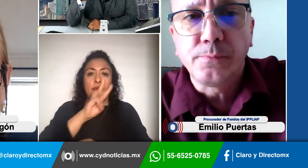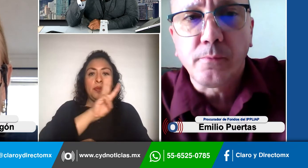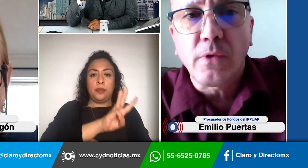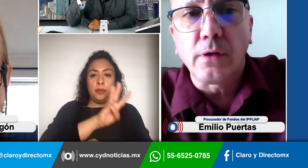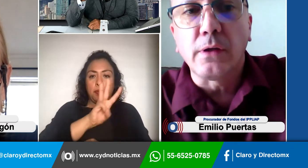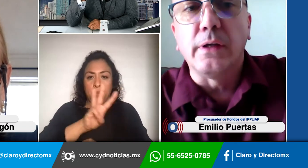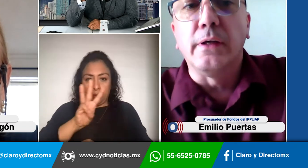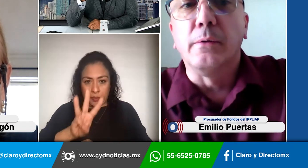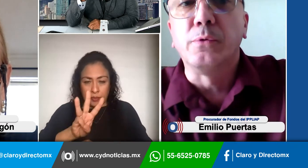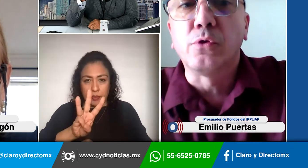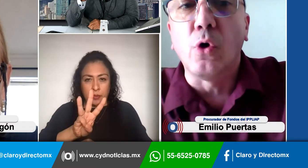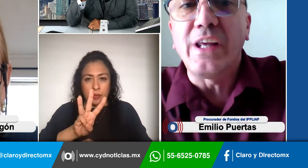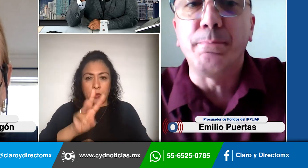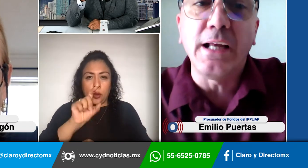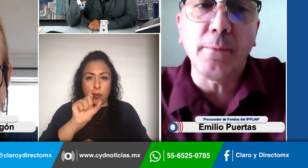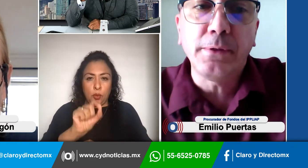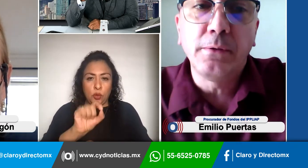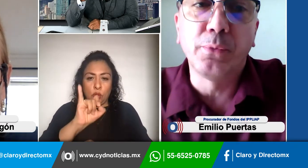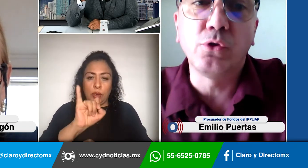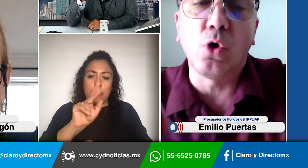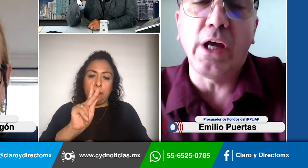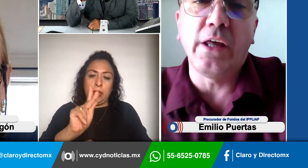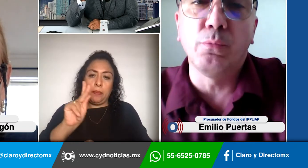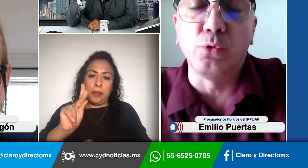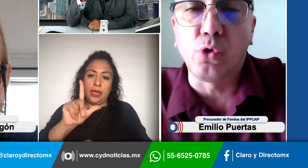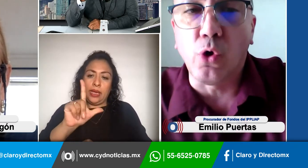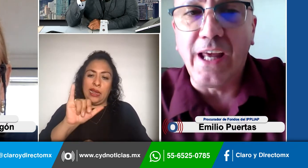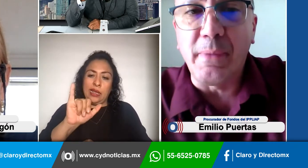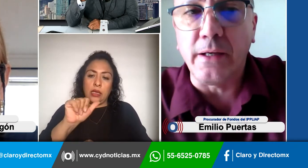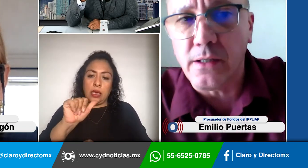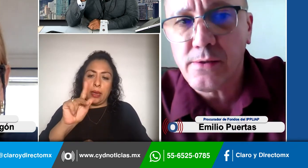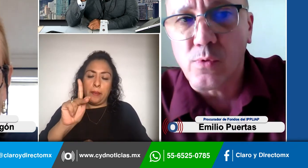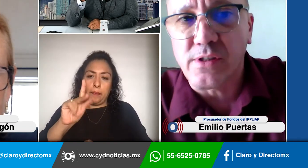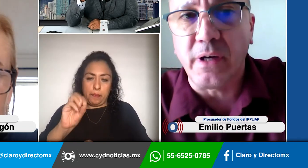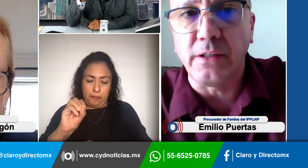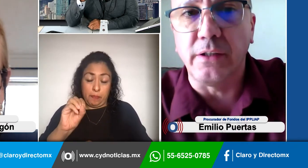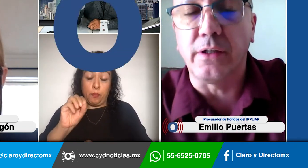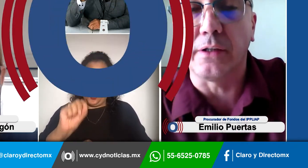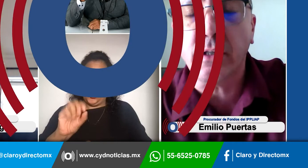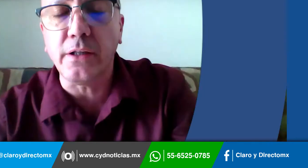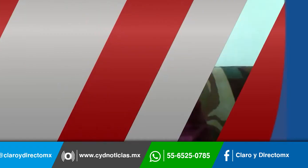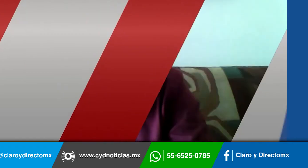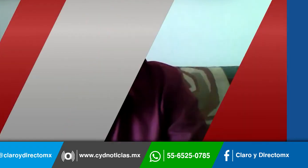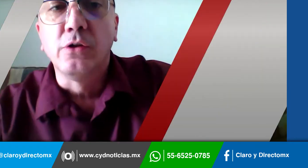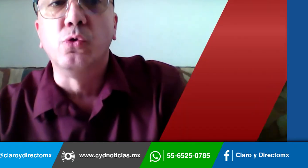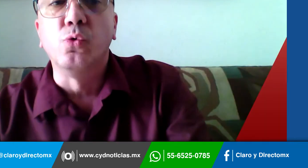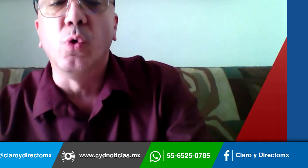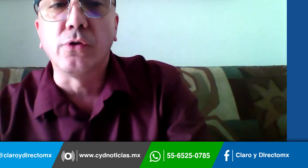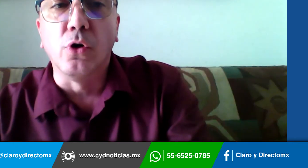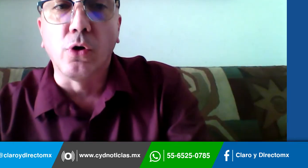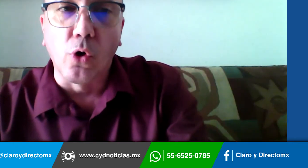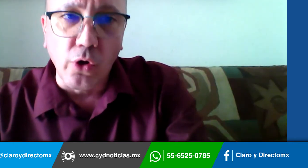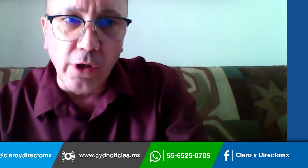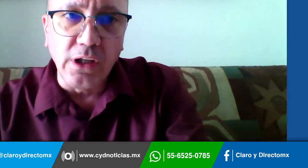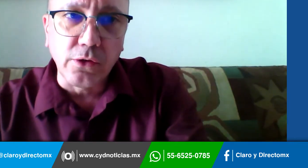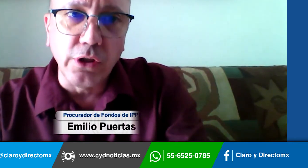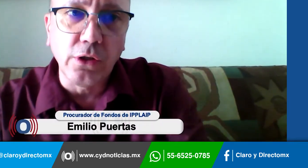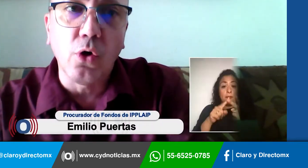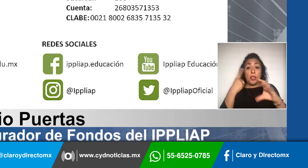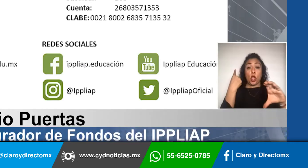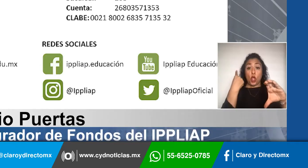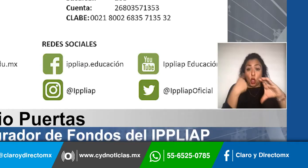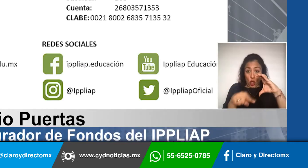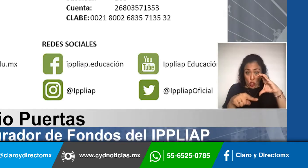.ipliap.edu.mx, nuestra página de internet, nuestro correo